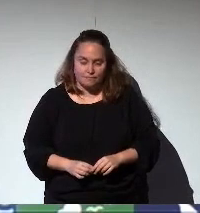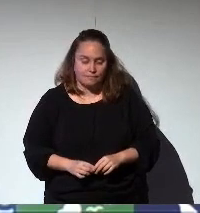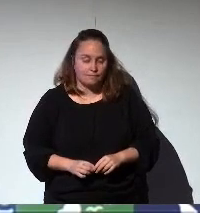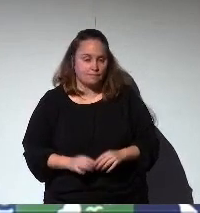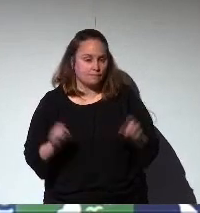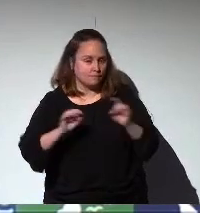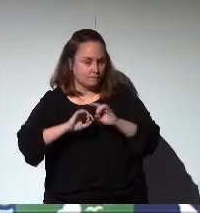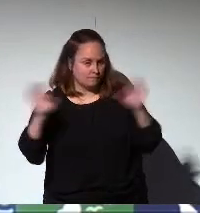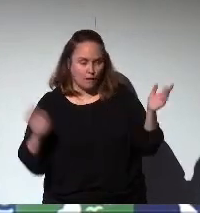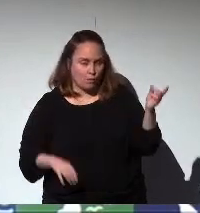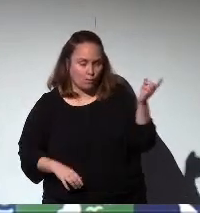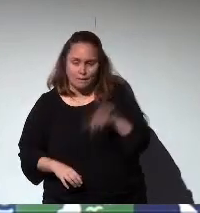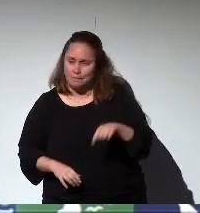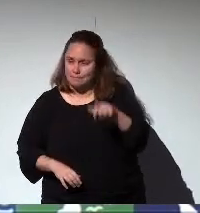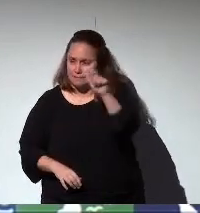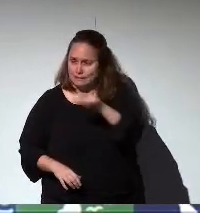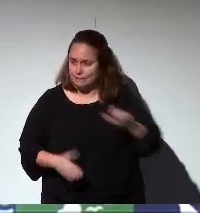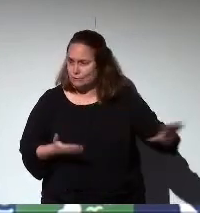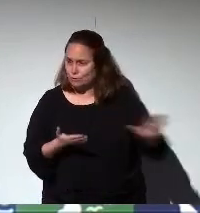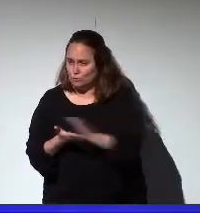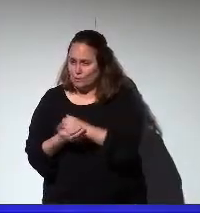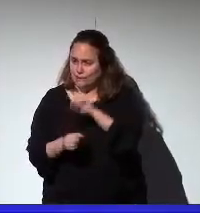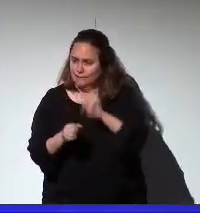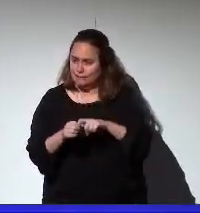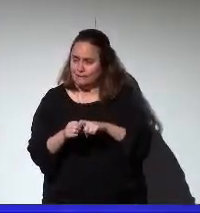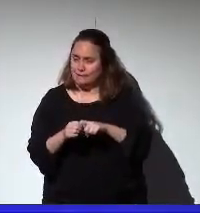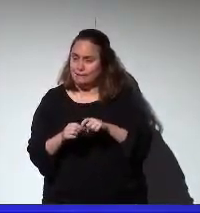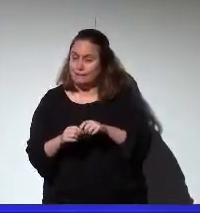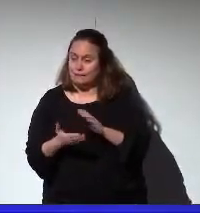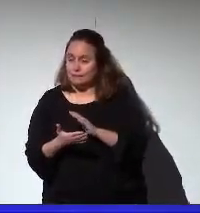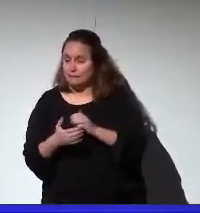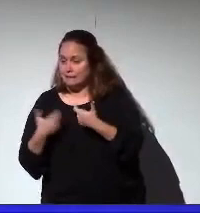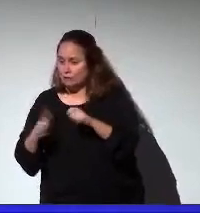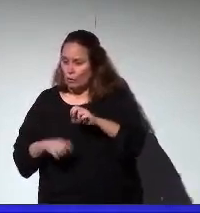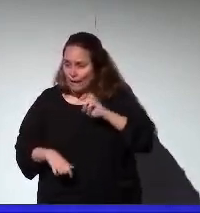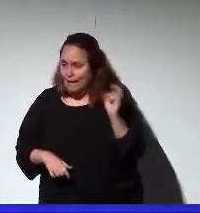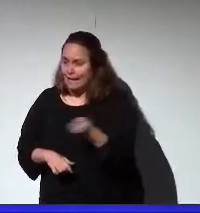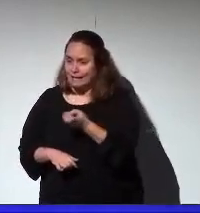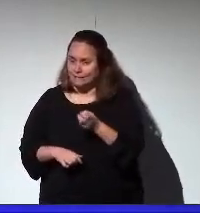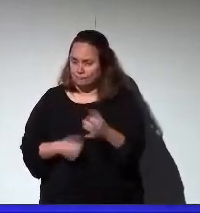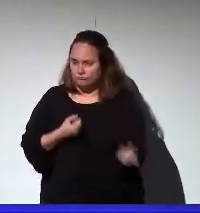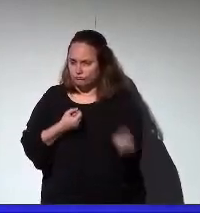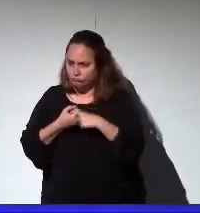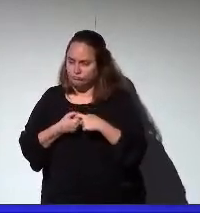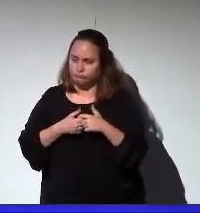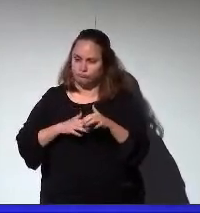Y, por supuesto, a todos los miembros de la comisión intersectorial que han estado ahí, que son parte de este congreso y que han sido